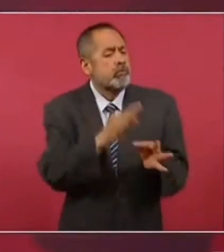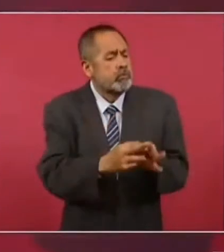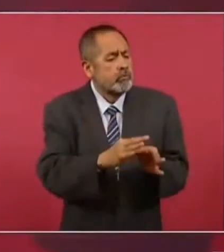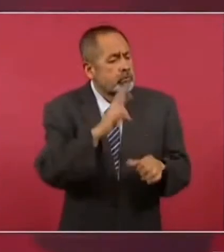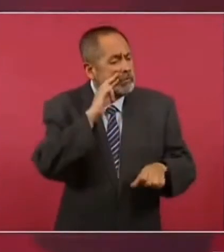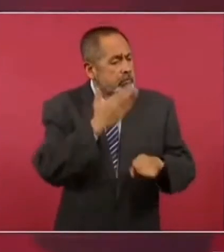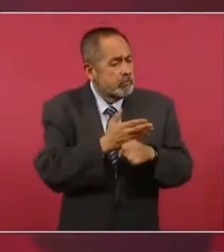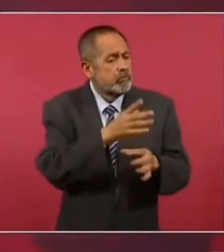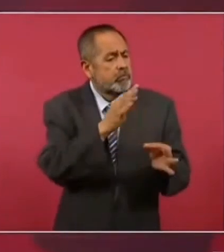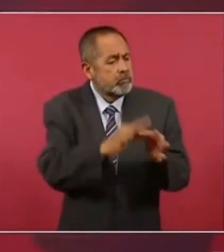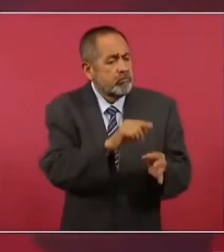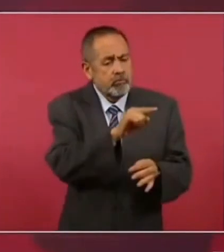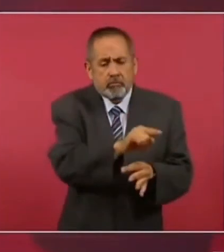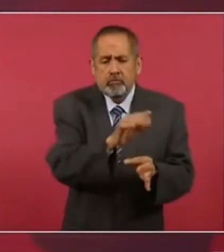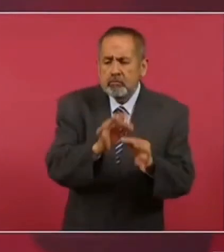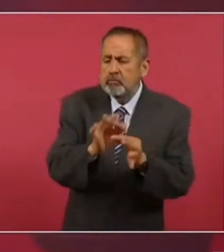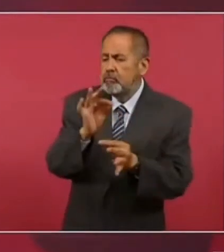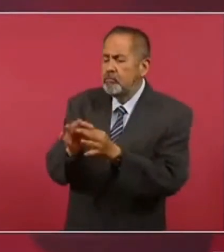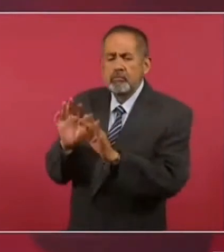responsabilidad.